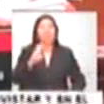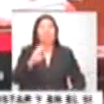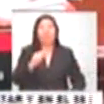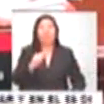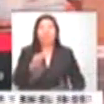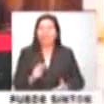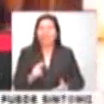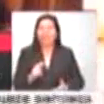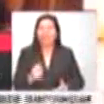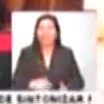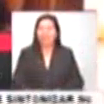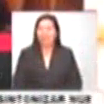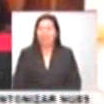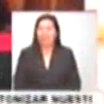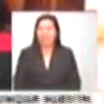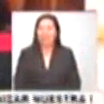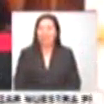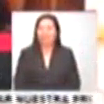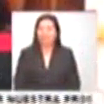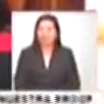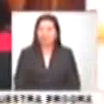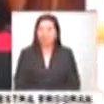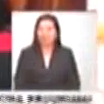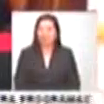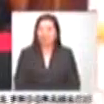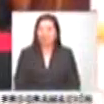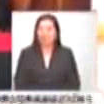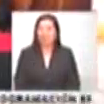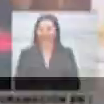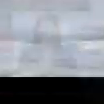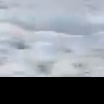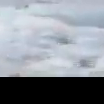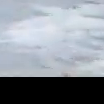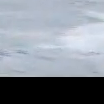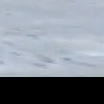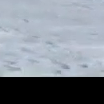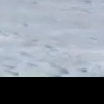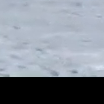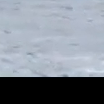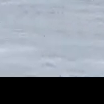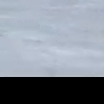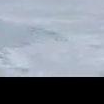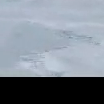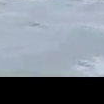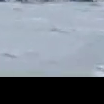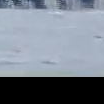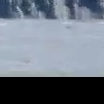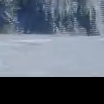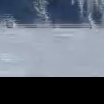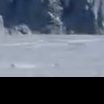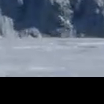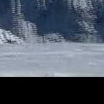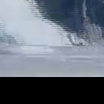Rosa María Bartra, reconoció al montañista guaracino Víctor Rímac por su hazaña de llegar a la cumbre de la montaña más alta